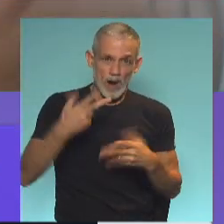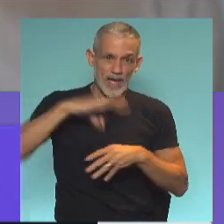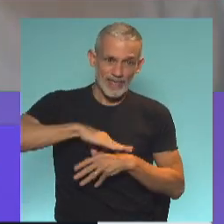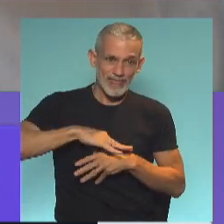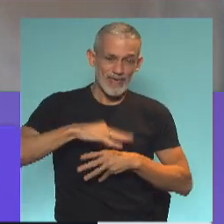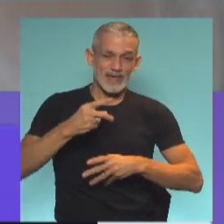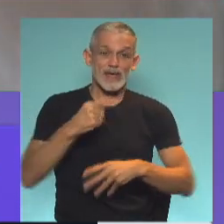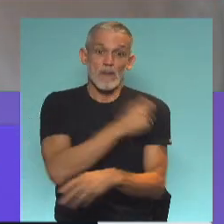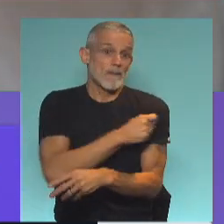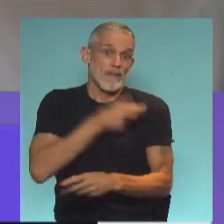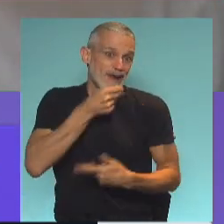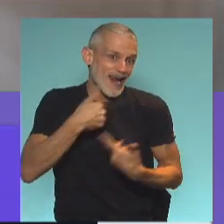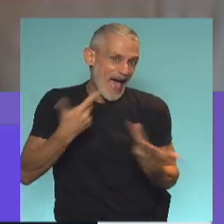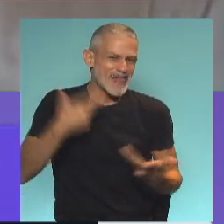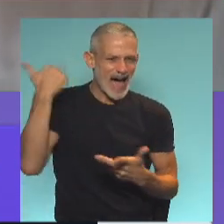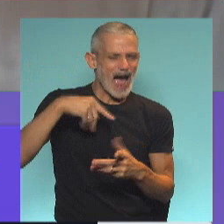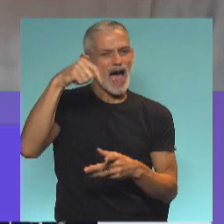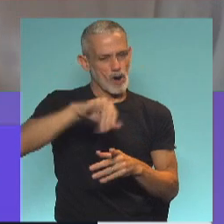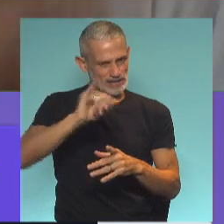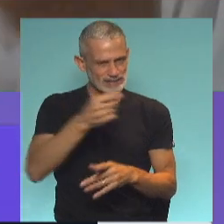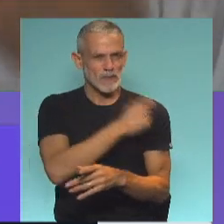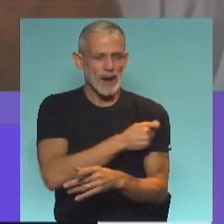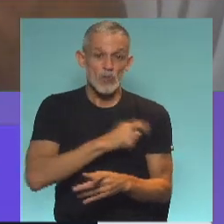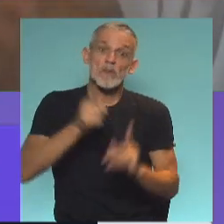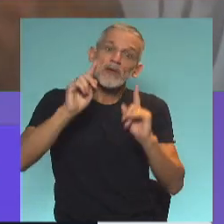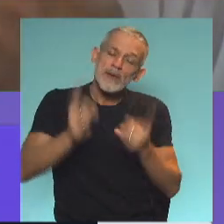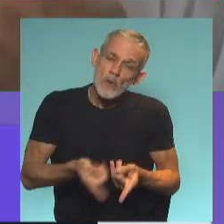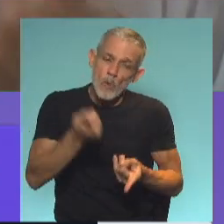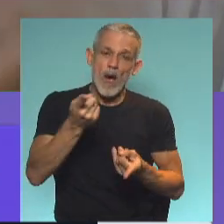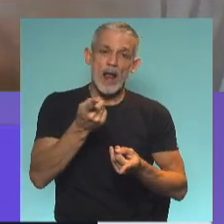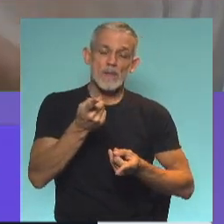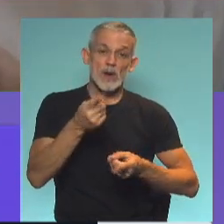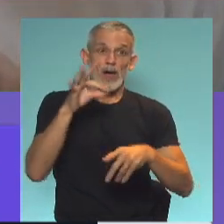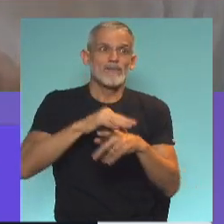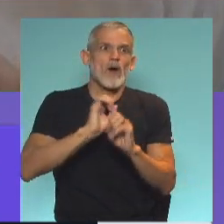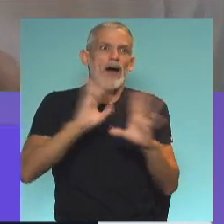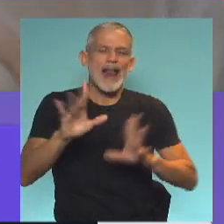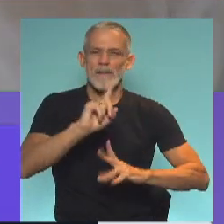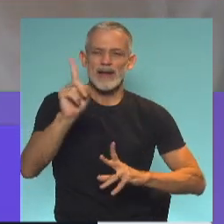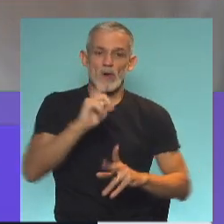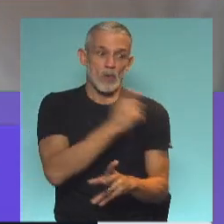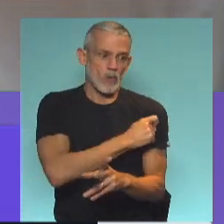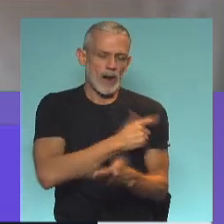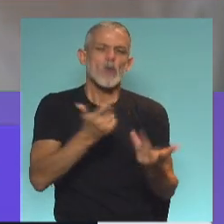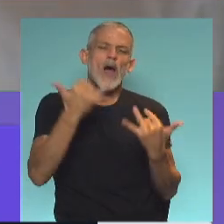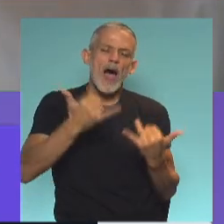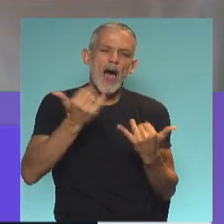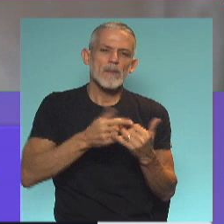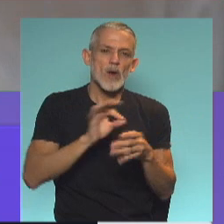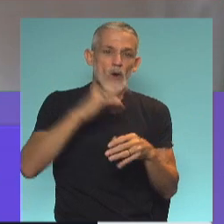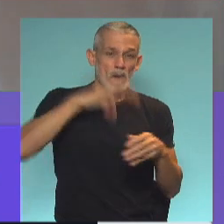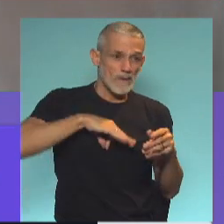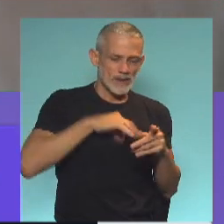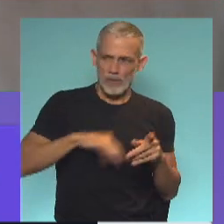cuando no estábamos vacunados, ahora también teniendo temor de no enfermarse gravemente, pero no querer llevar, por supuesto, virus a su